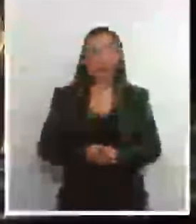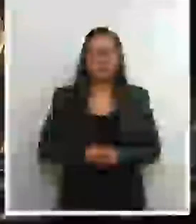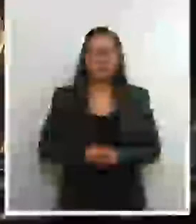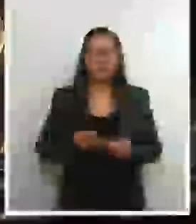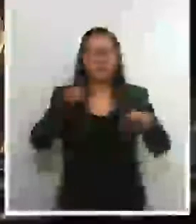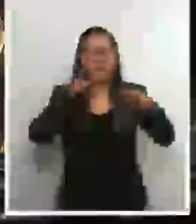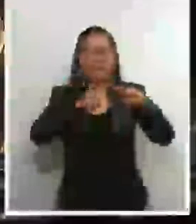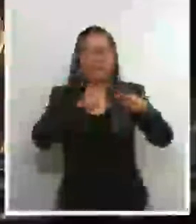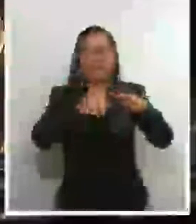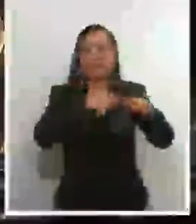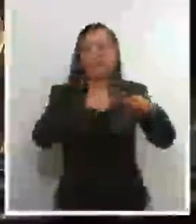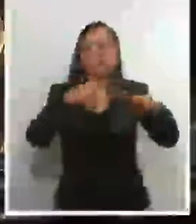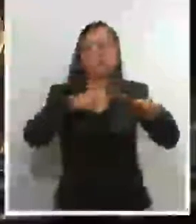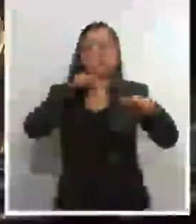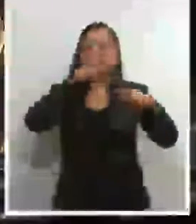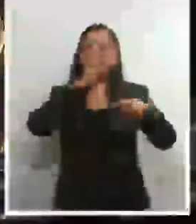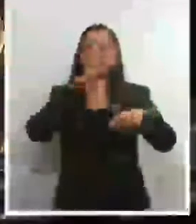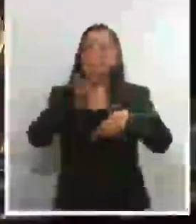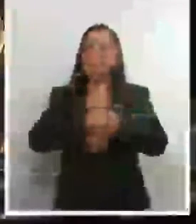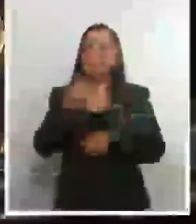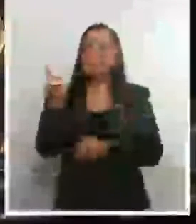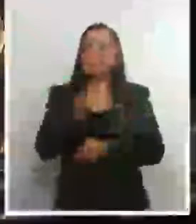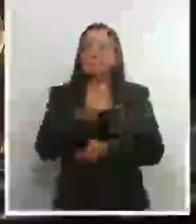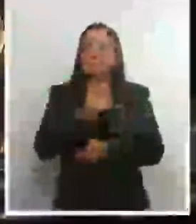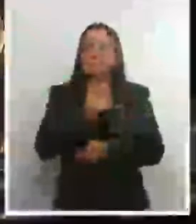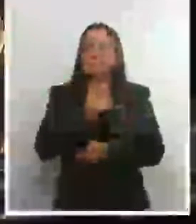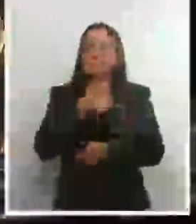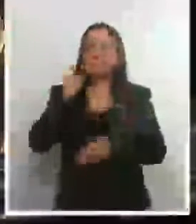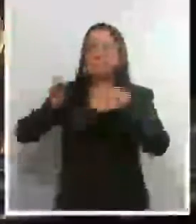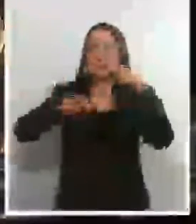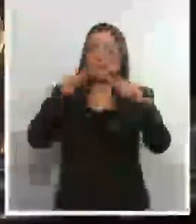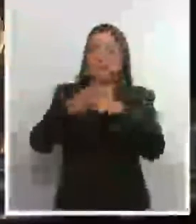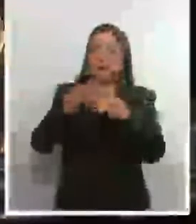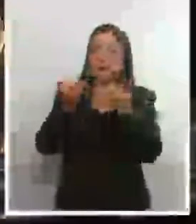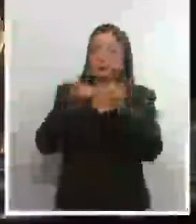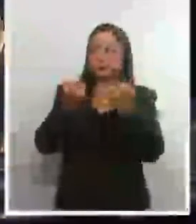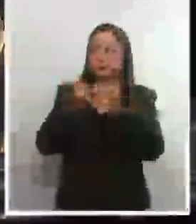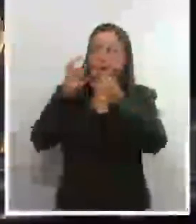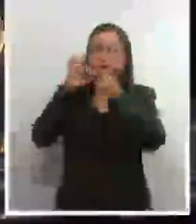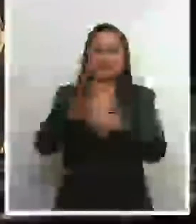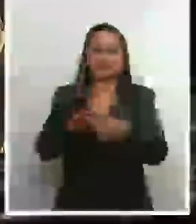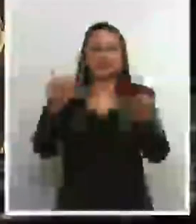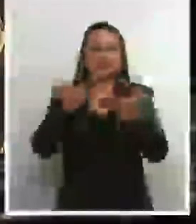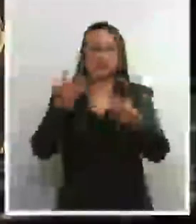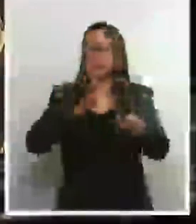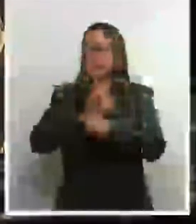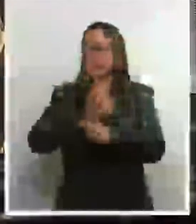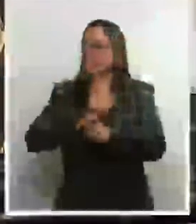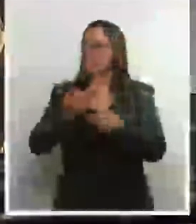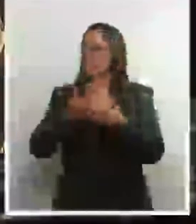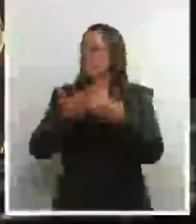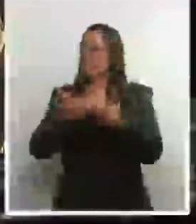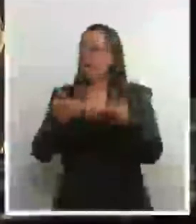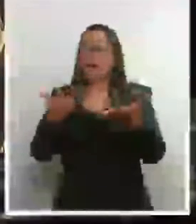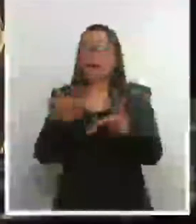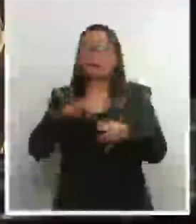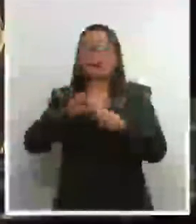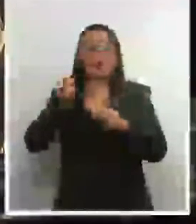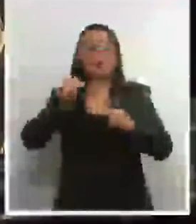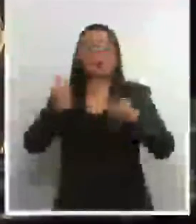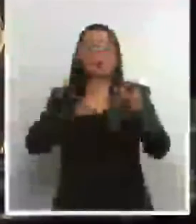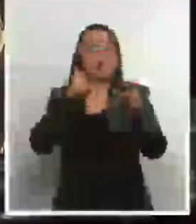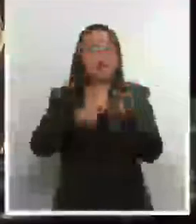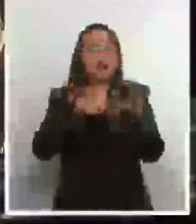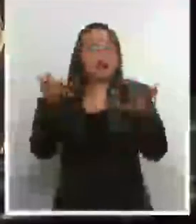que responde a la tendencia mundial o universal, que es lo que se está haciendo en otros